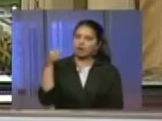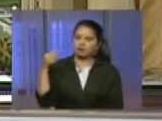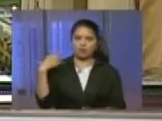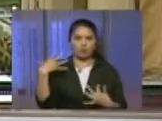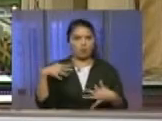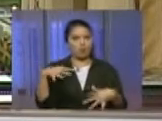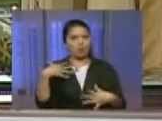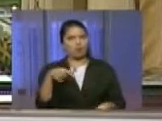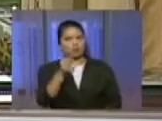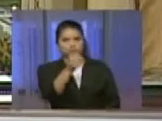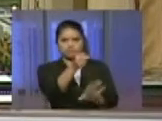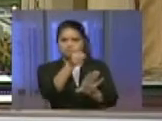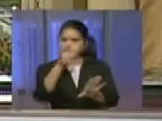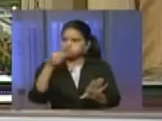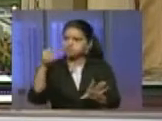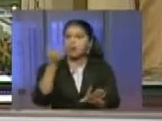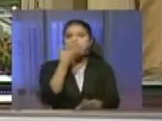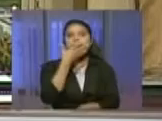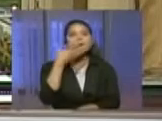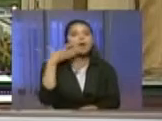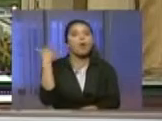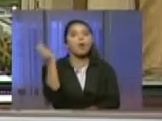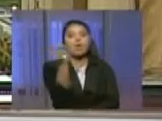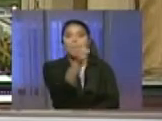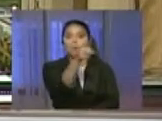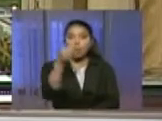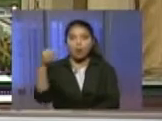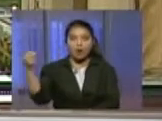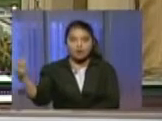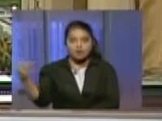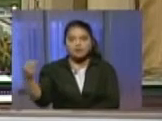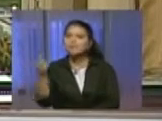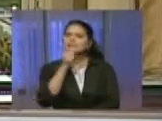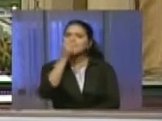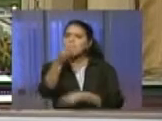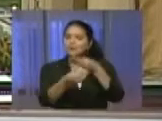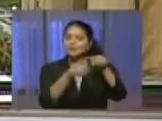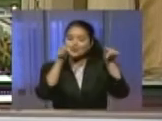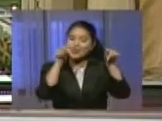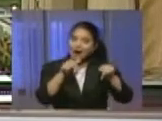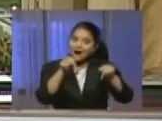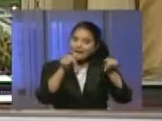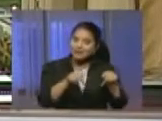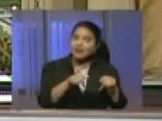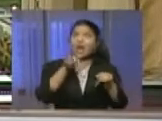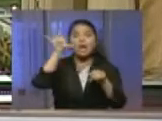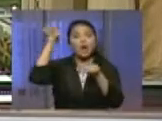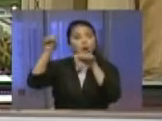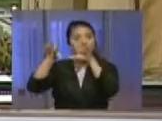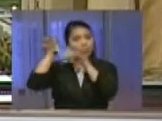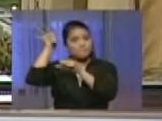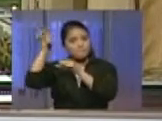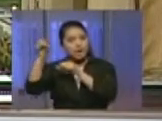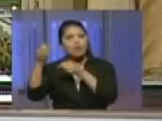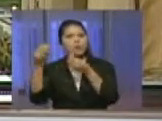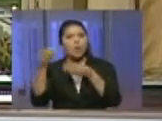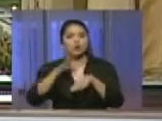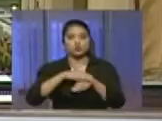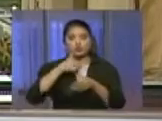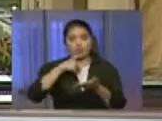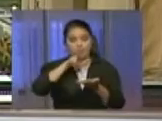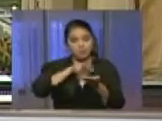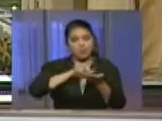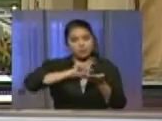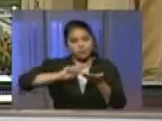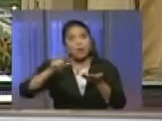puerta las mejores puertas pues las estamos haciendo aquí las estamos trayendo del exterior también en la inversión que aprobé cuando teníamos